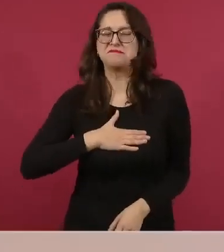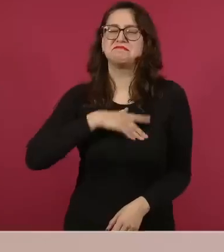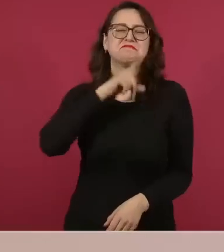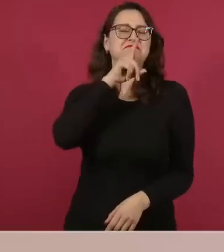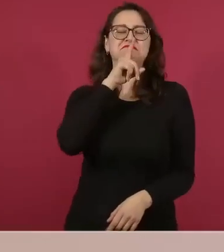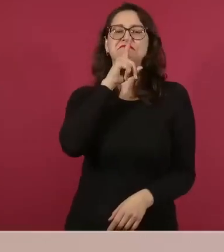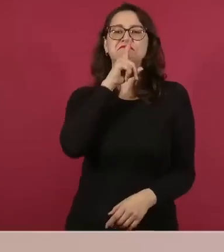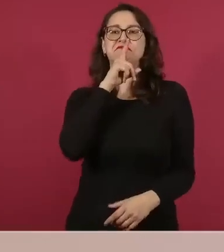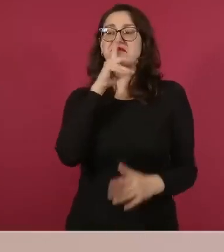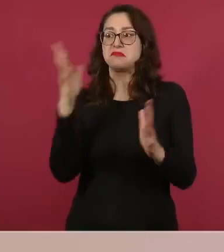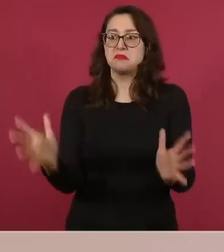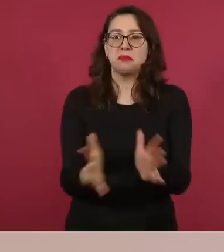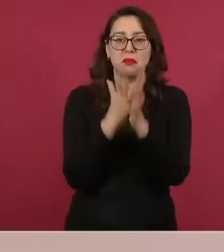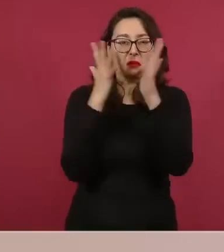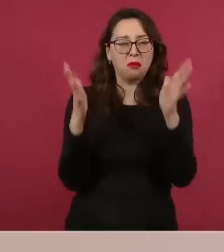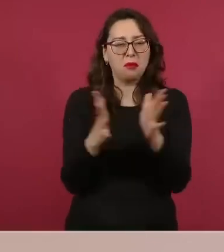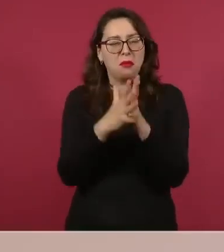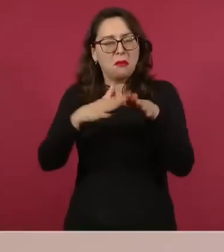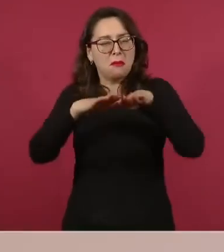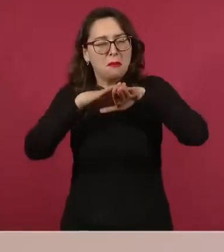ni democracia.